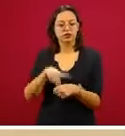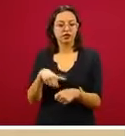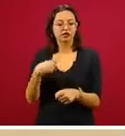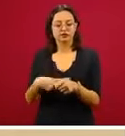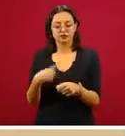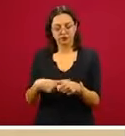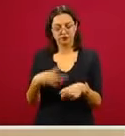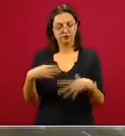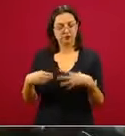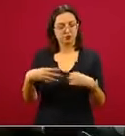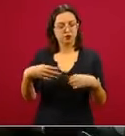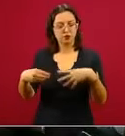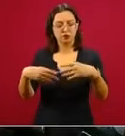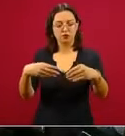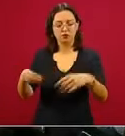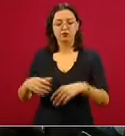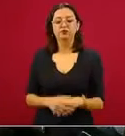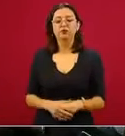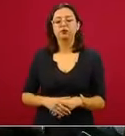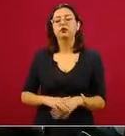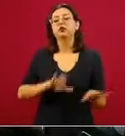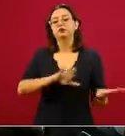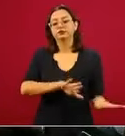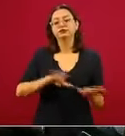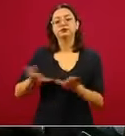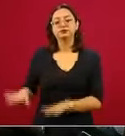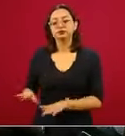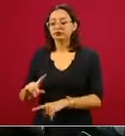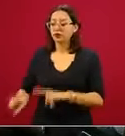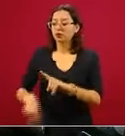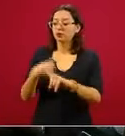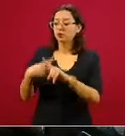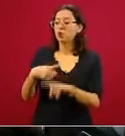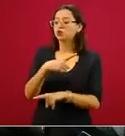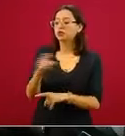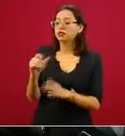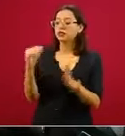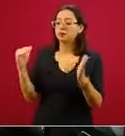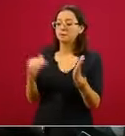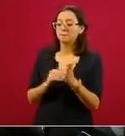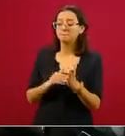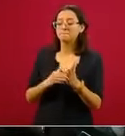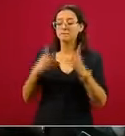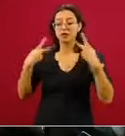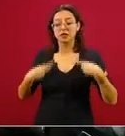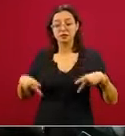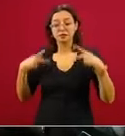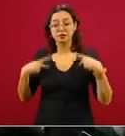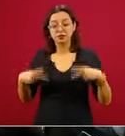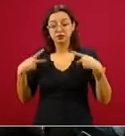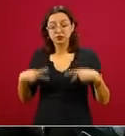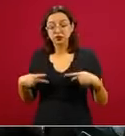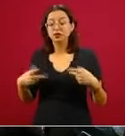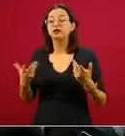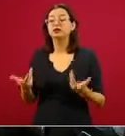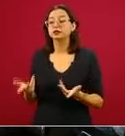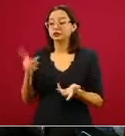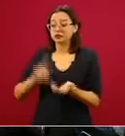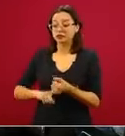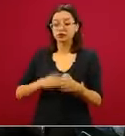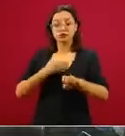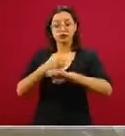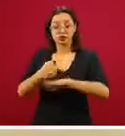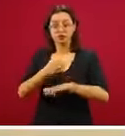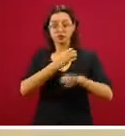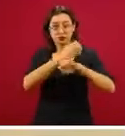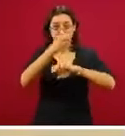comparamos, considerando la población y utilizamos la incidencia, es decir, el número de casos divididos por la población que está